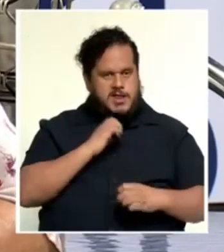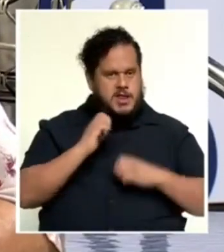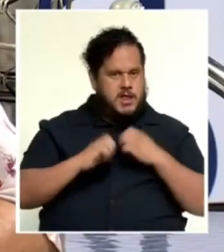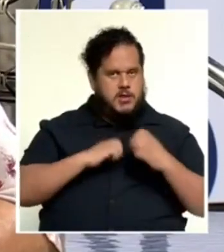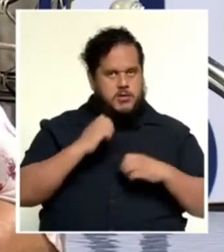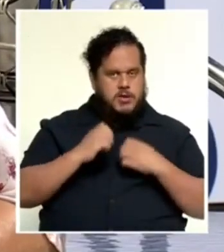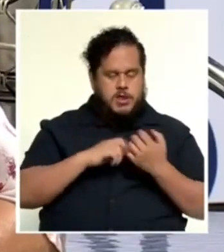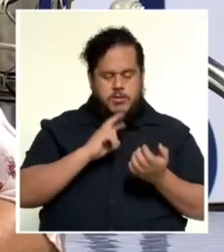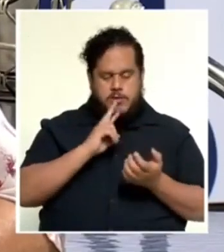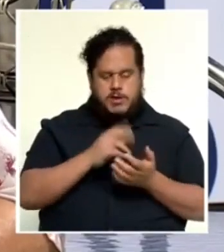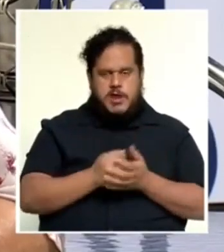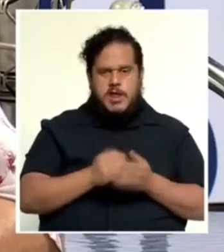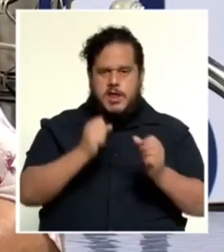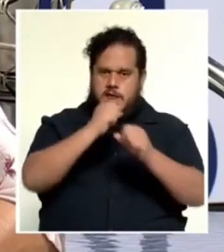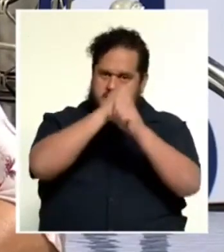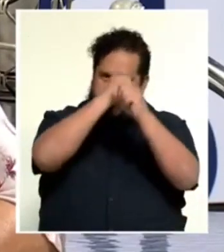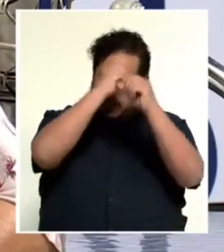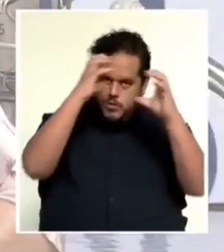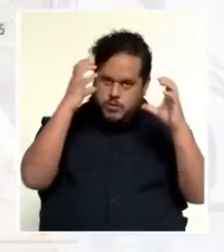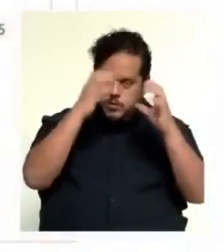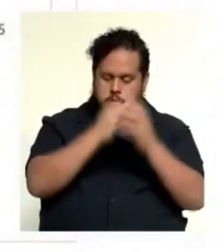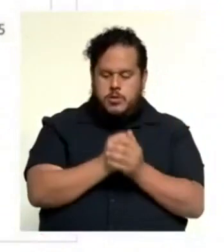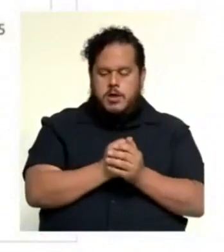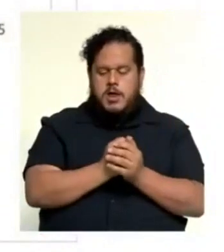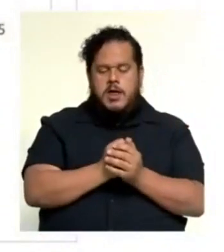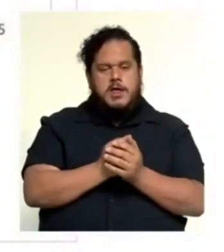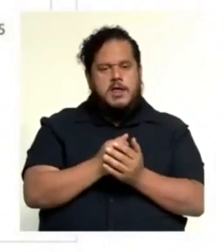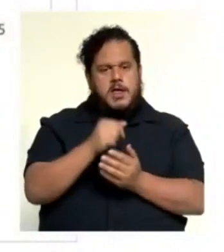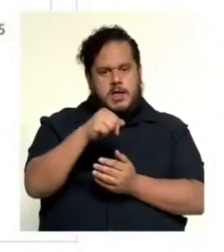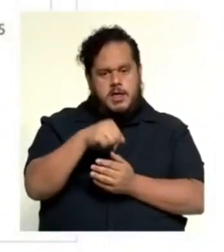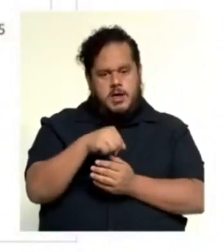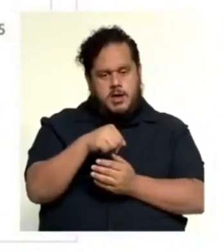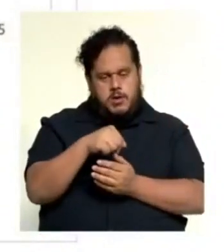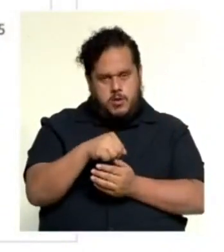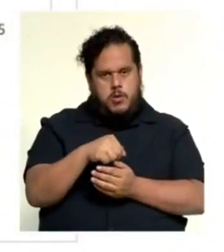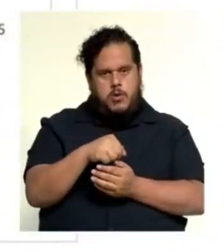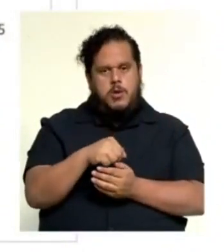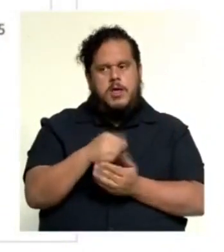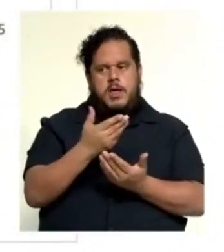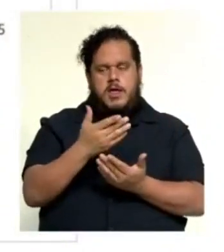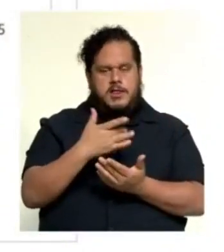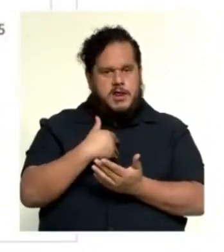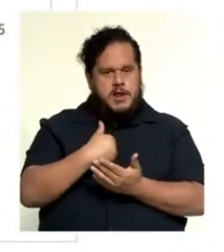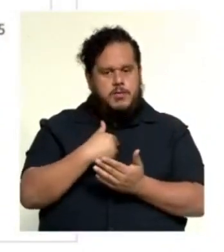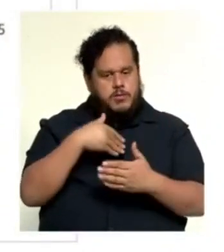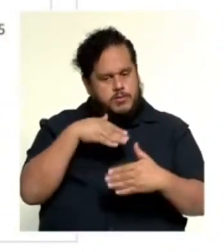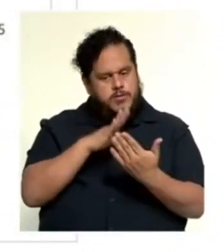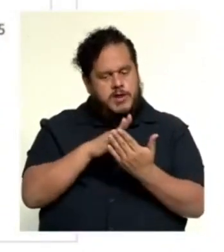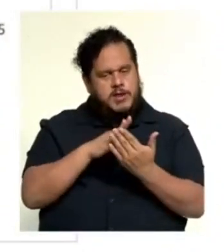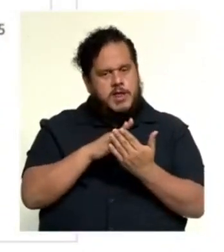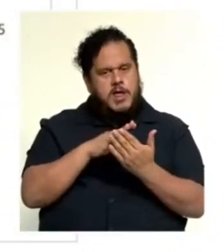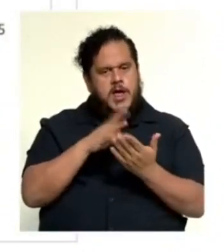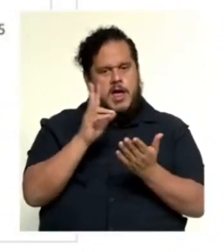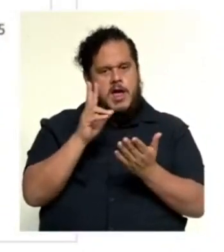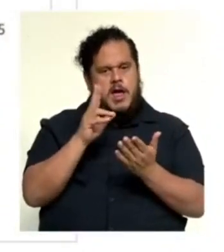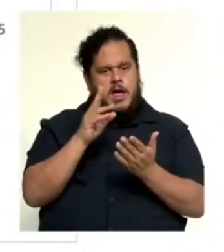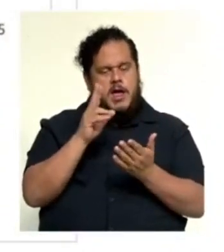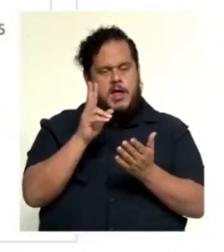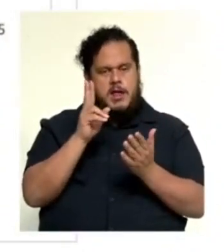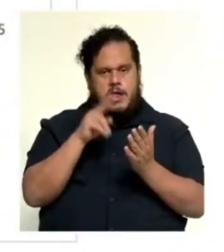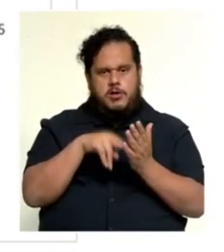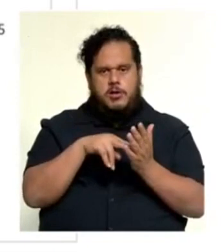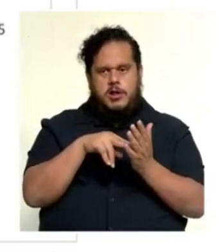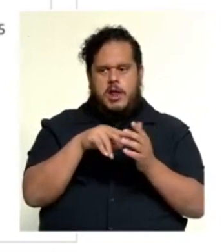entusiasmo, ¿verdad?, ilusión que priva hoy de cara a la elección del 3 de abril, en esta última gráfica de la